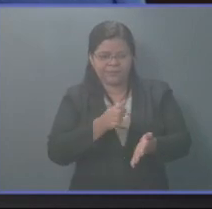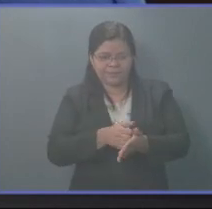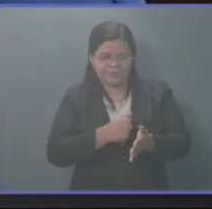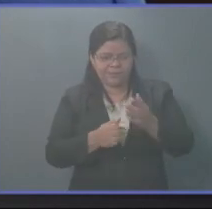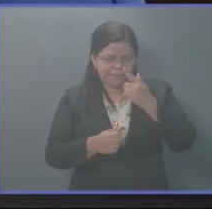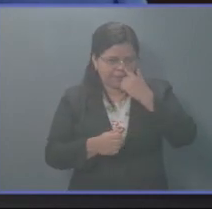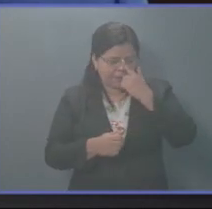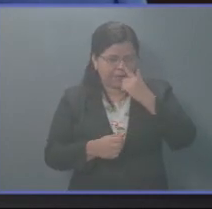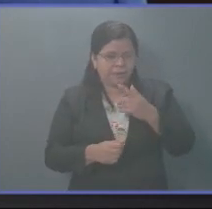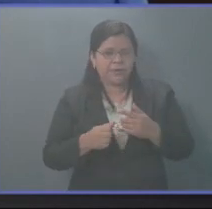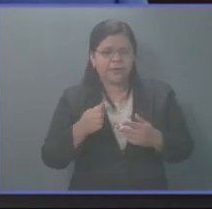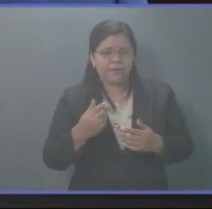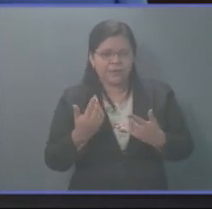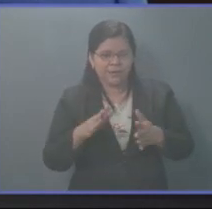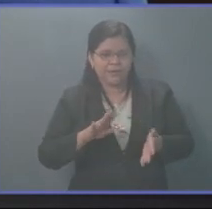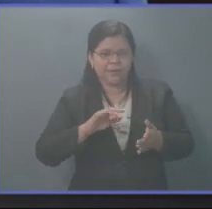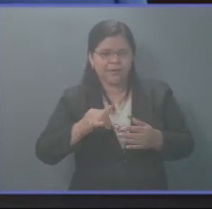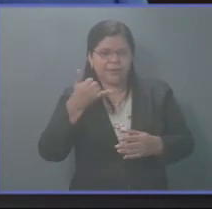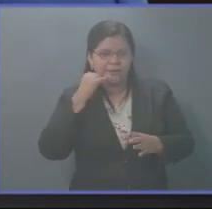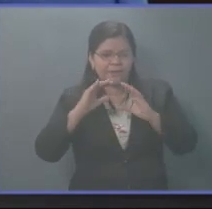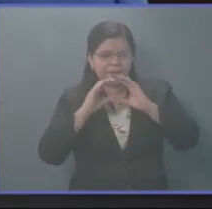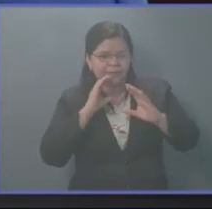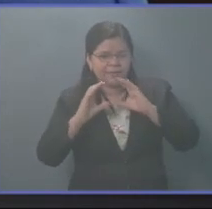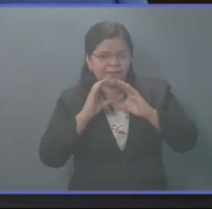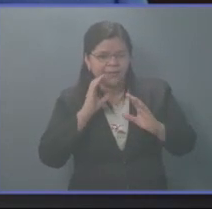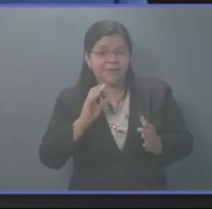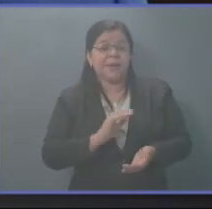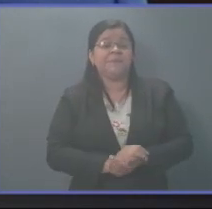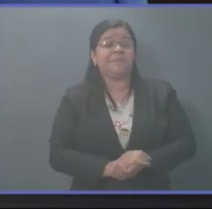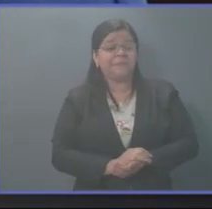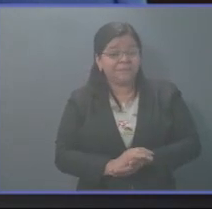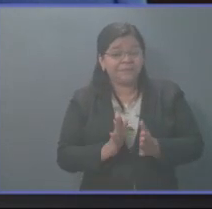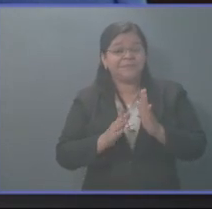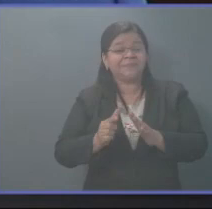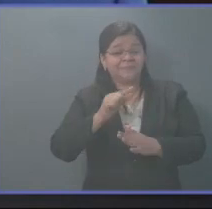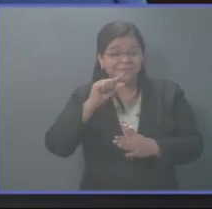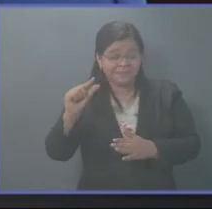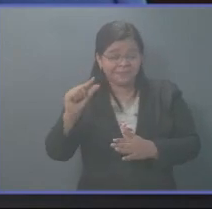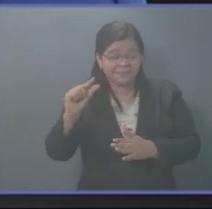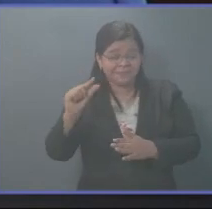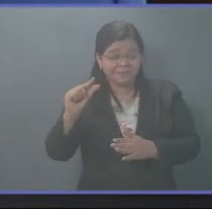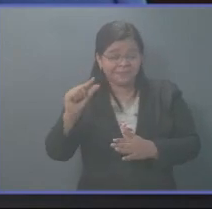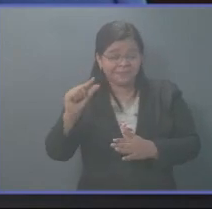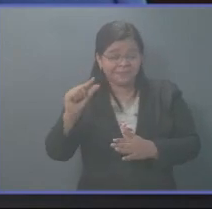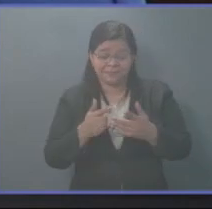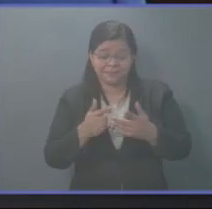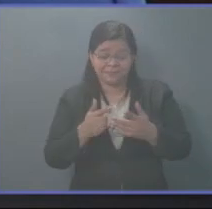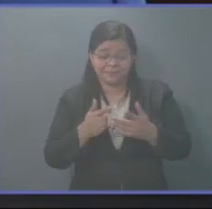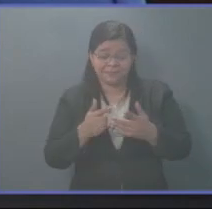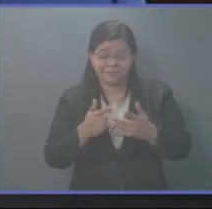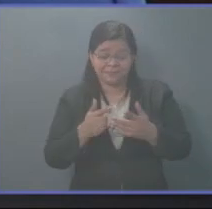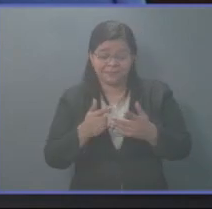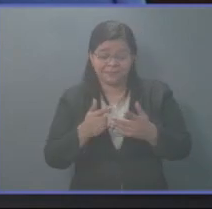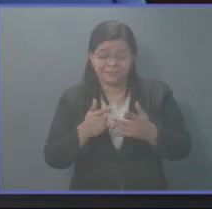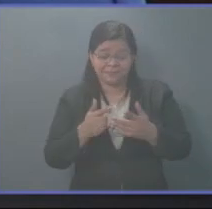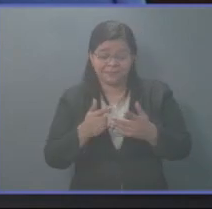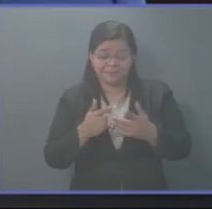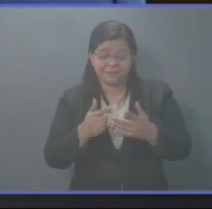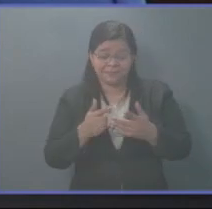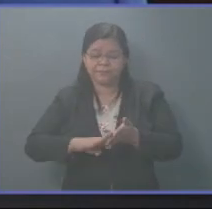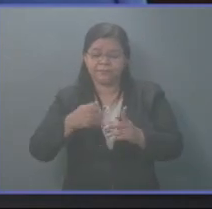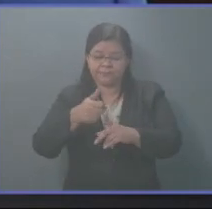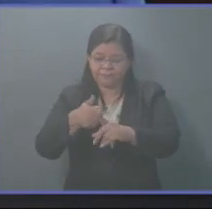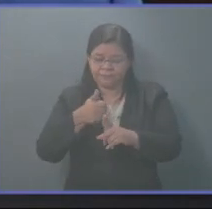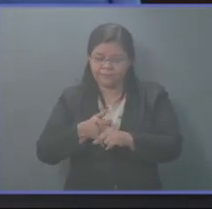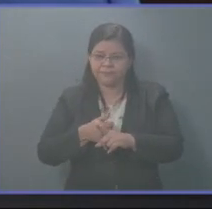radio, televisión o de telecomunicaciones propiedad de particulares o instituciones del Estado en el subsuelo de la jurisdicción del municipio causará por cada una